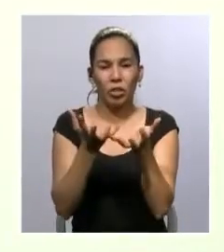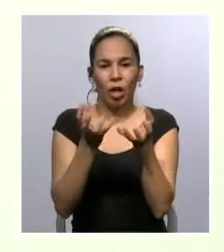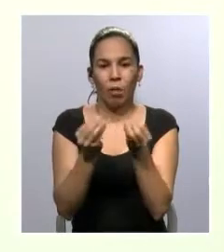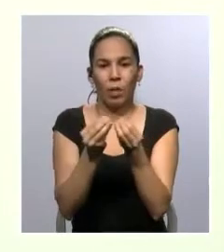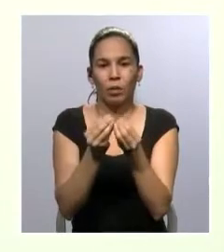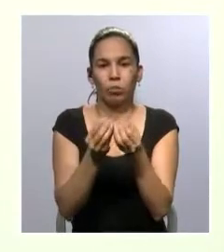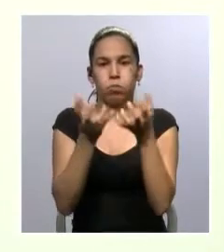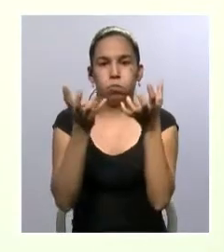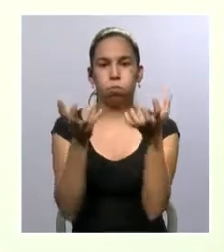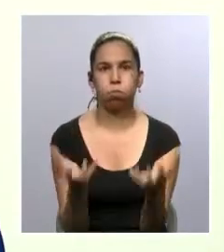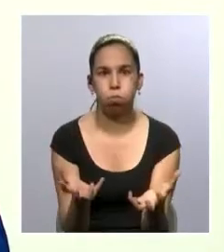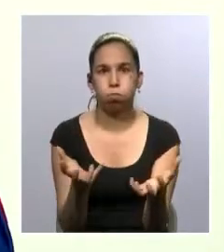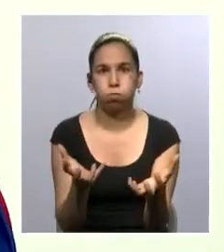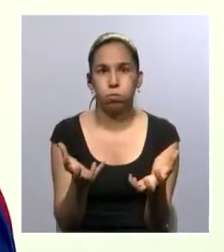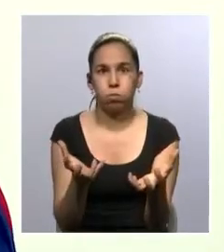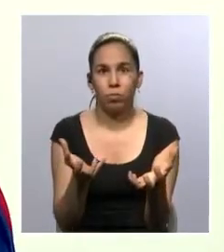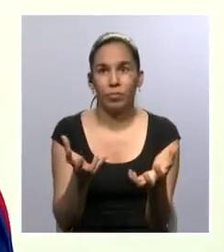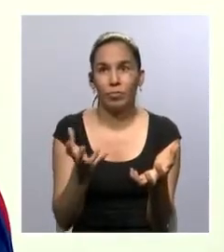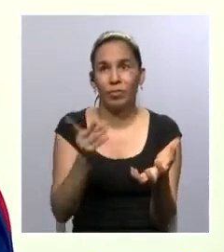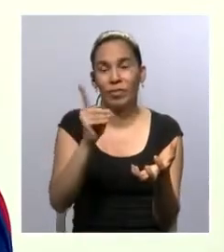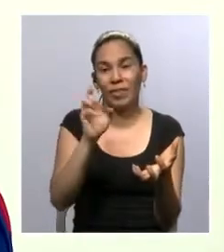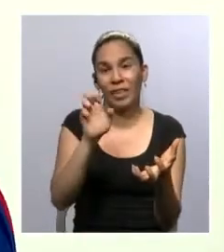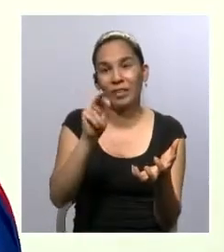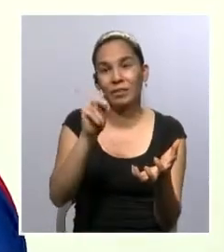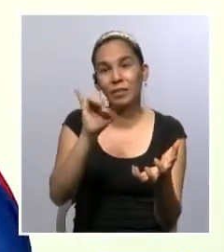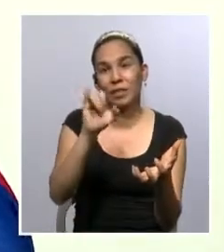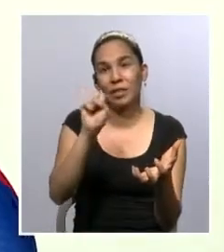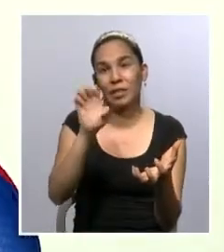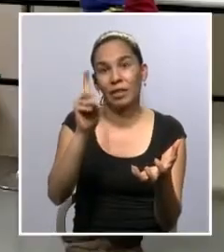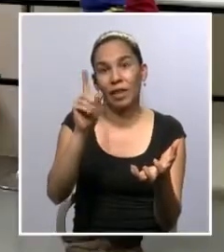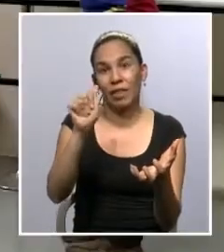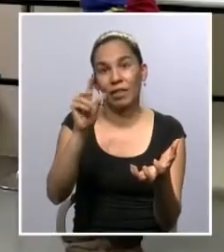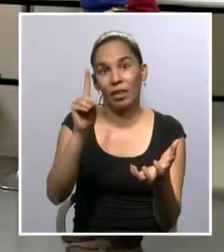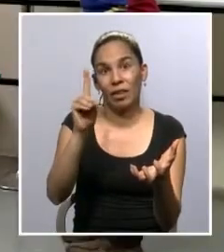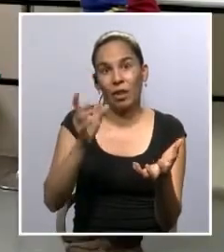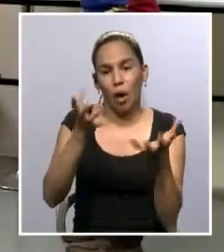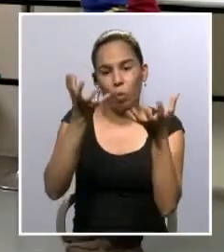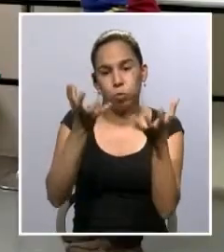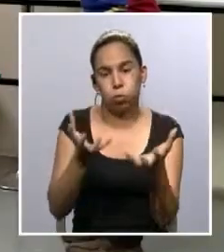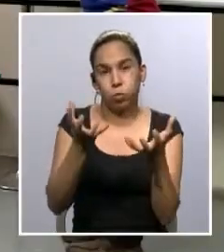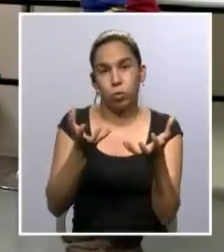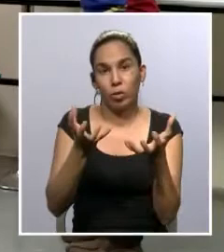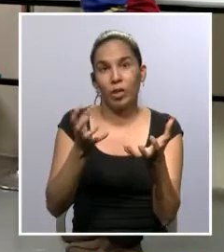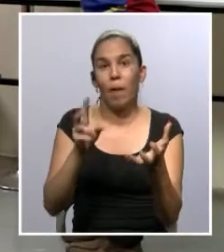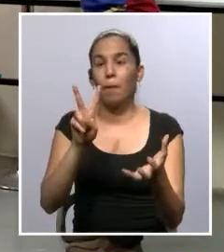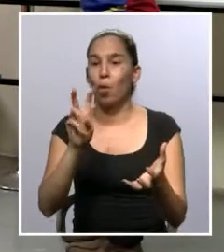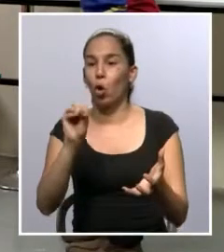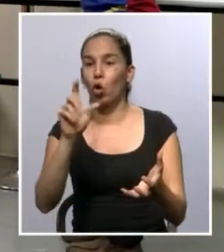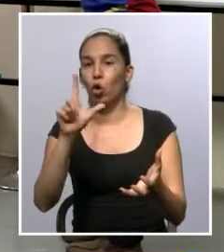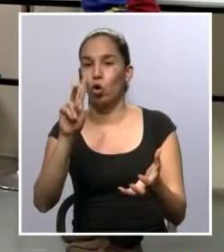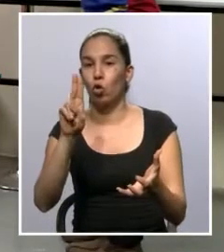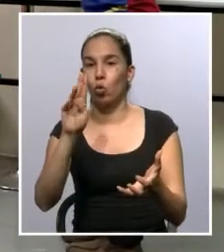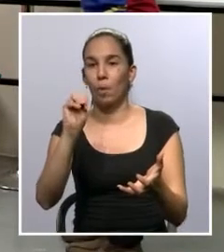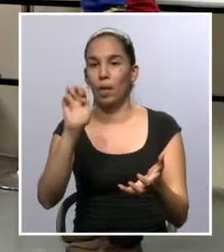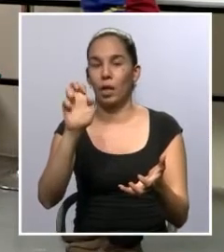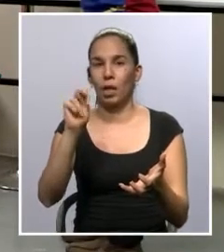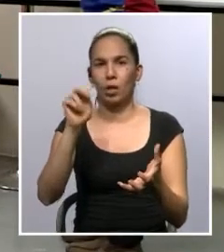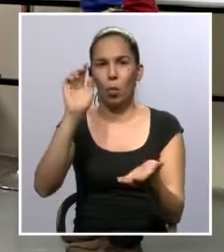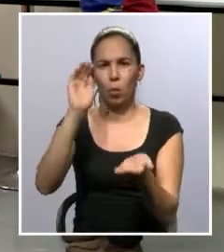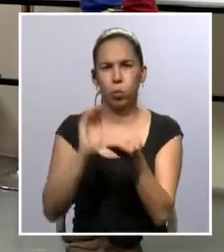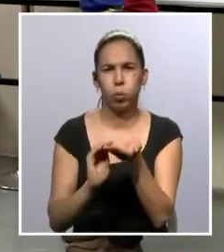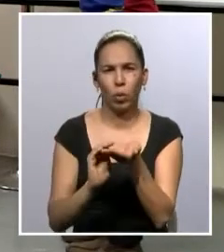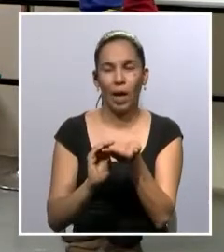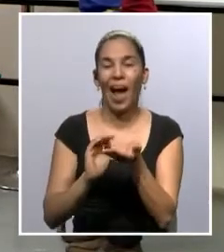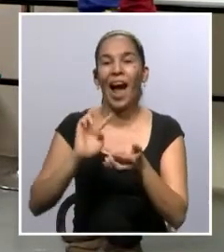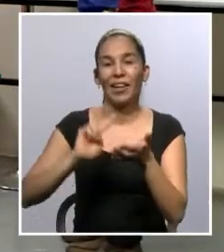aumentó. Cuando la densidad aumentó, el cuerpo se fue hasta el fondo. Y así funcionan los submarinos. Ajá.